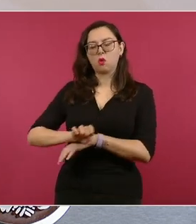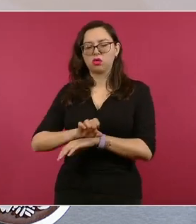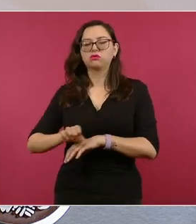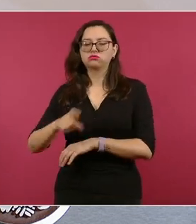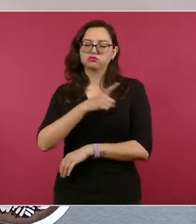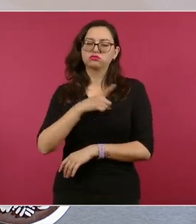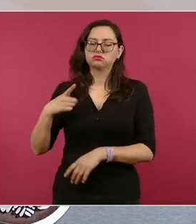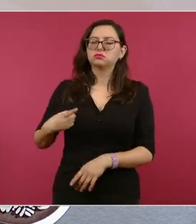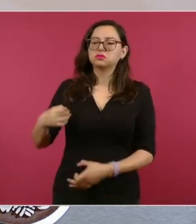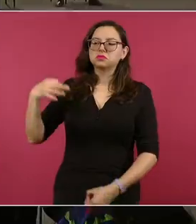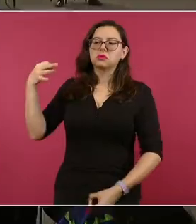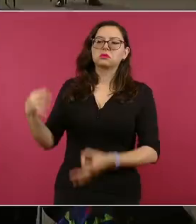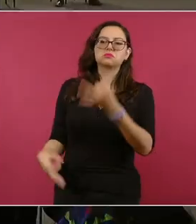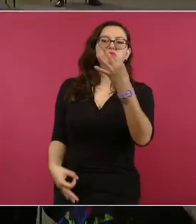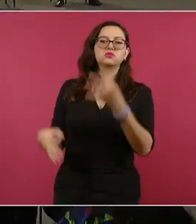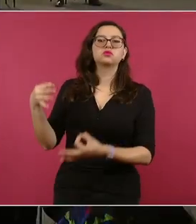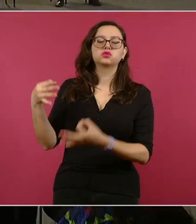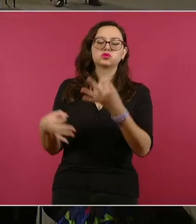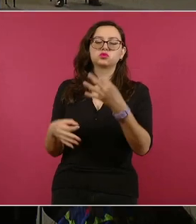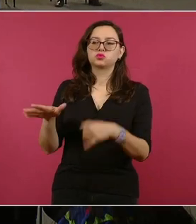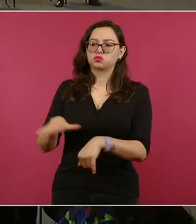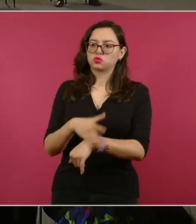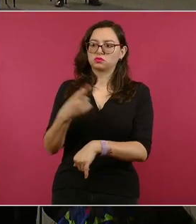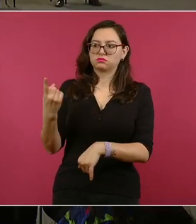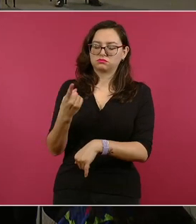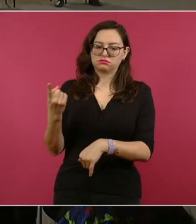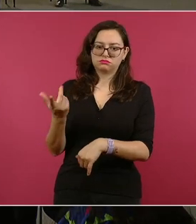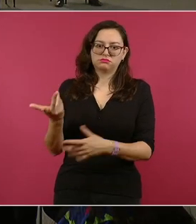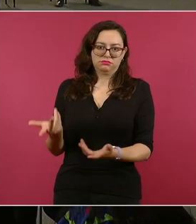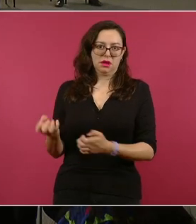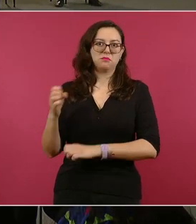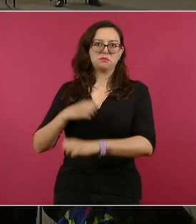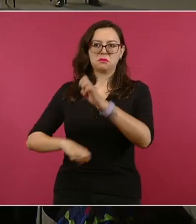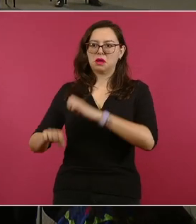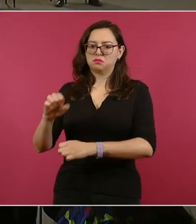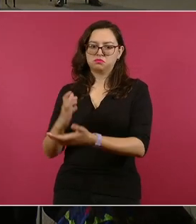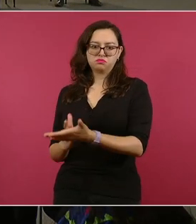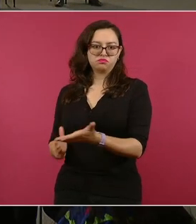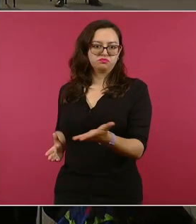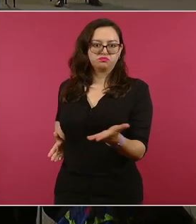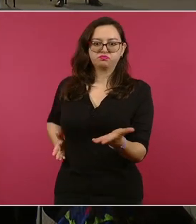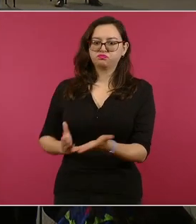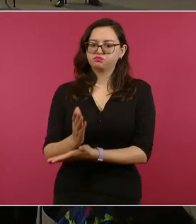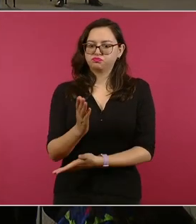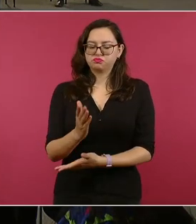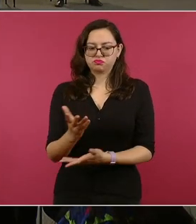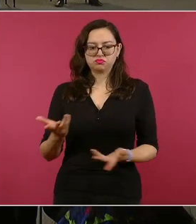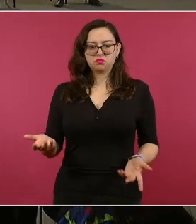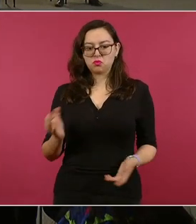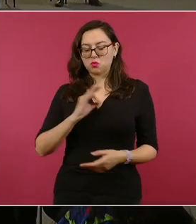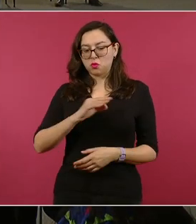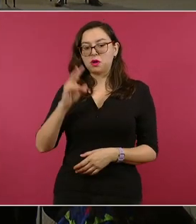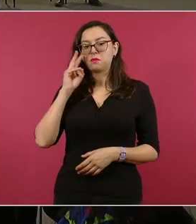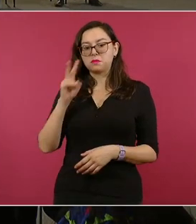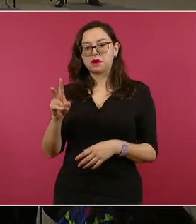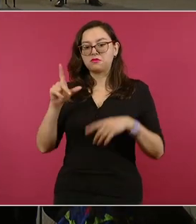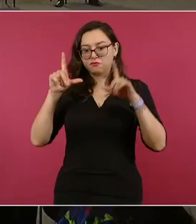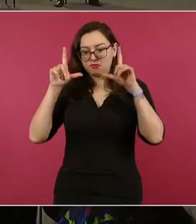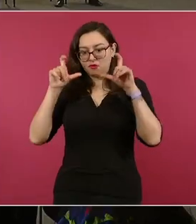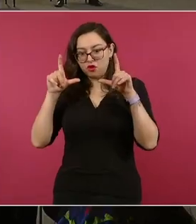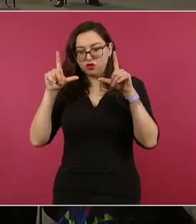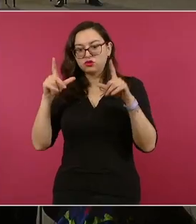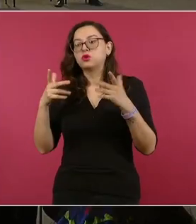por su flagrante transgresión a la inviolabilidad de nuestra embajada, como se ve ahí abajo con esa foto, así como por los